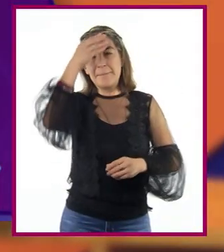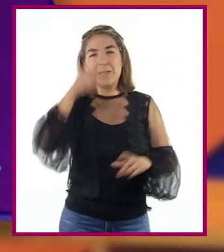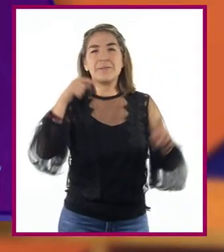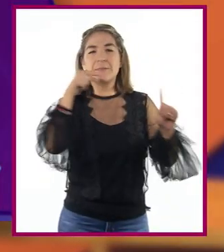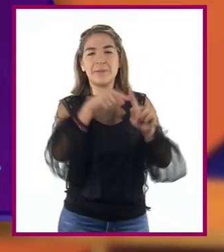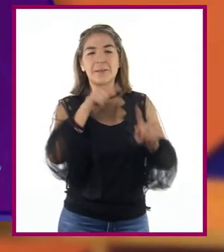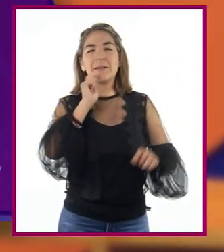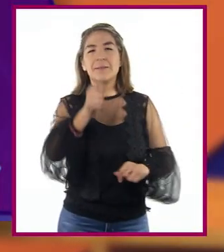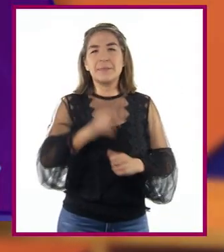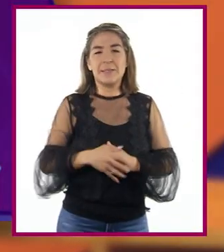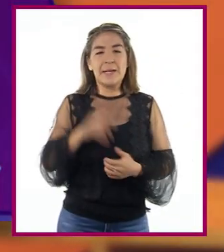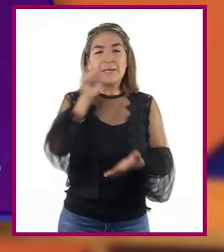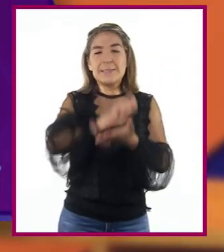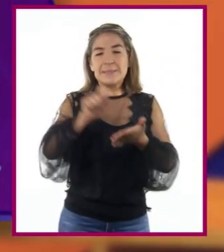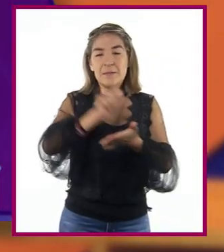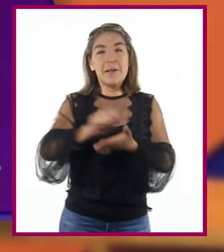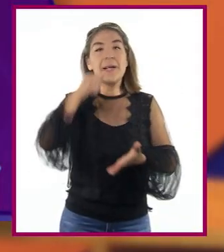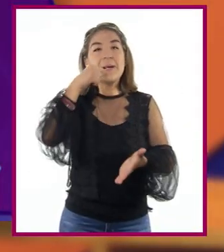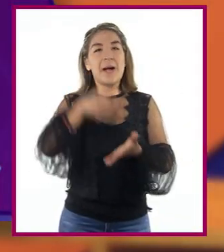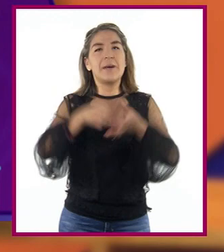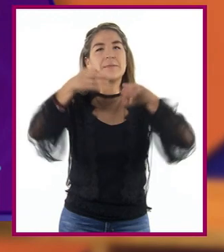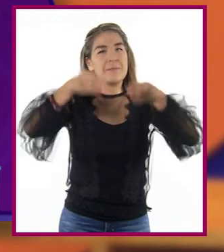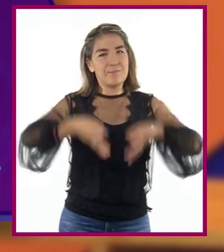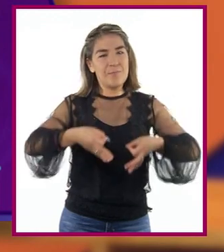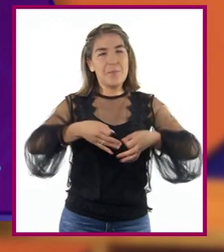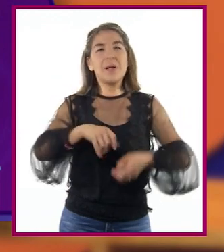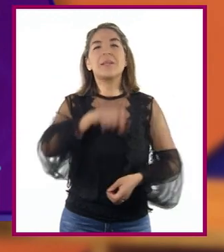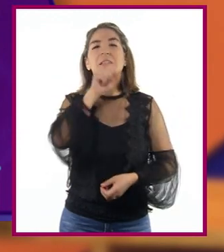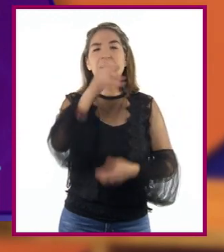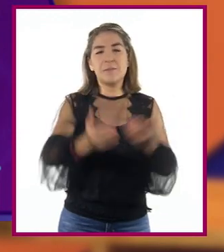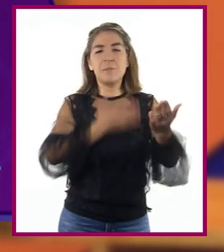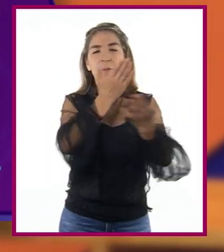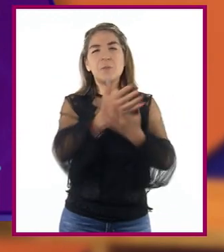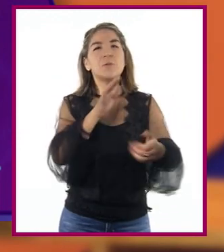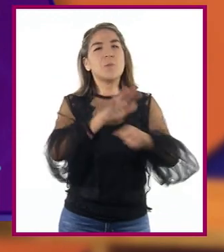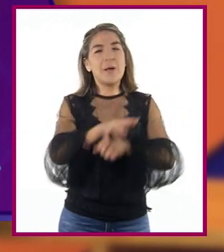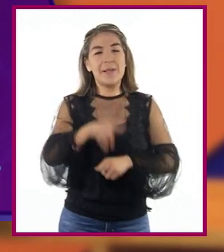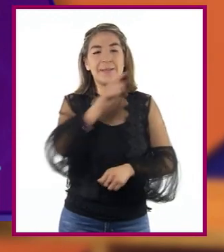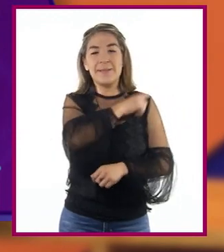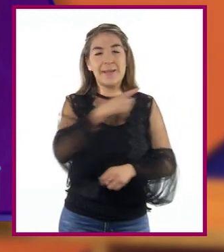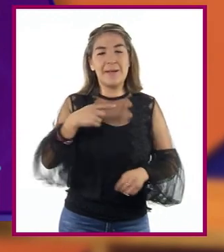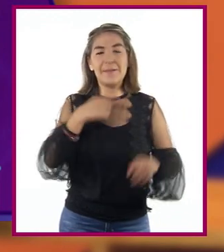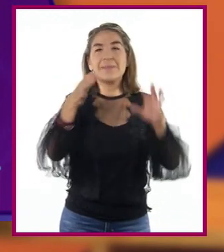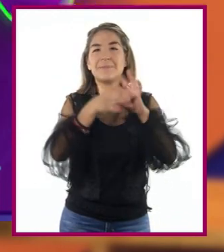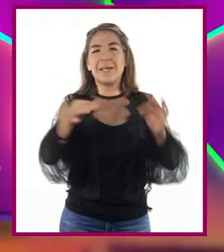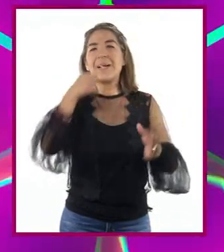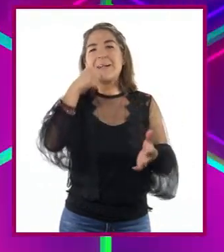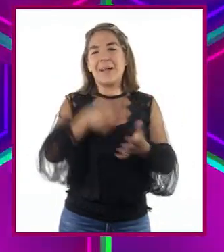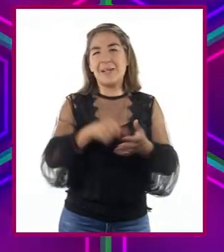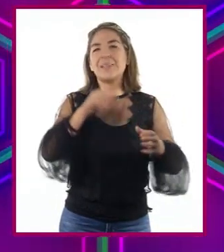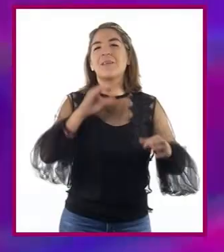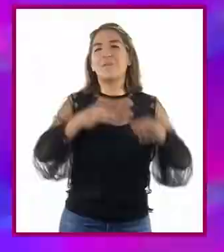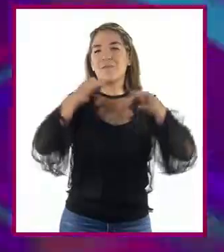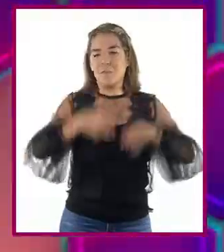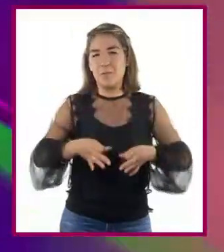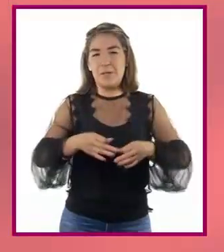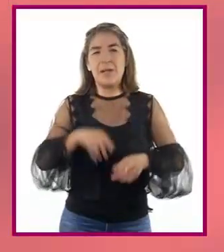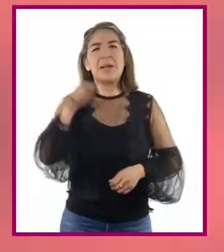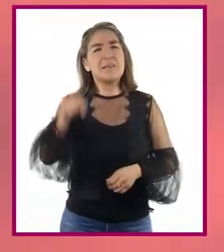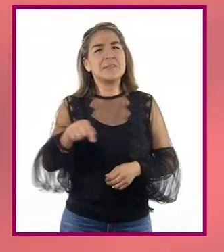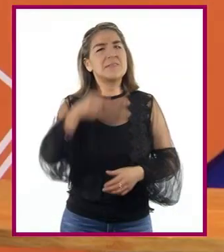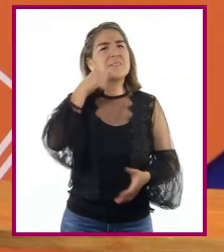esperado, escribe cartas formales y el propósito es conformar cartas formales. Las